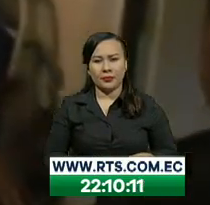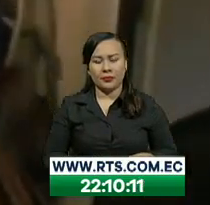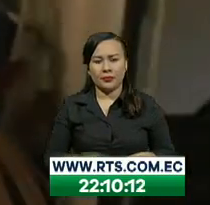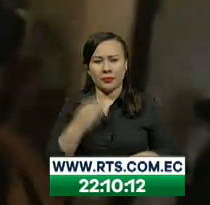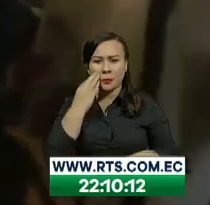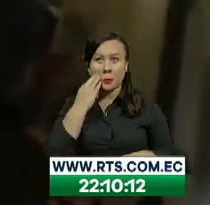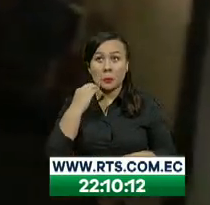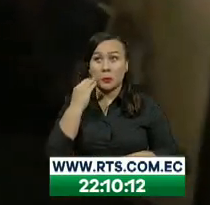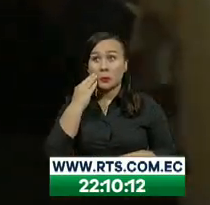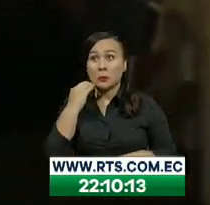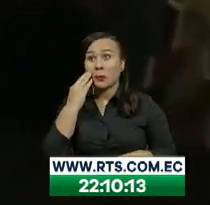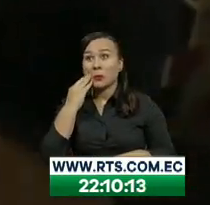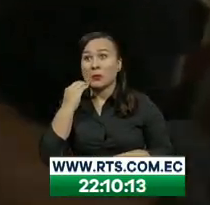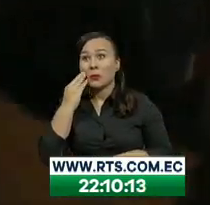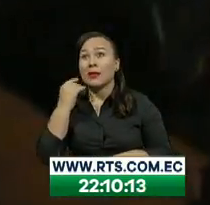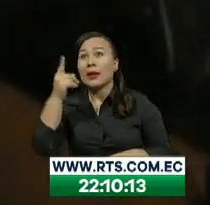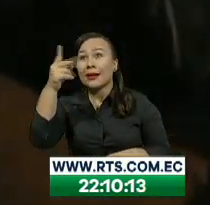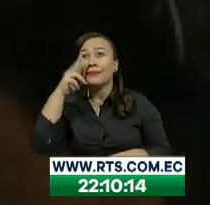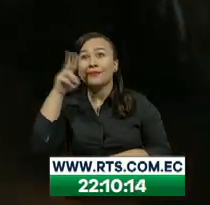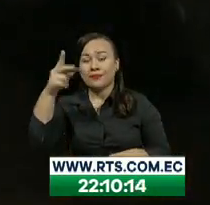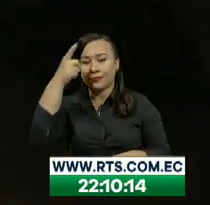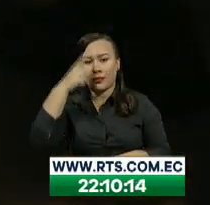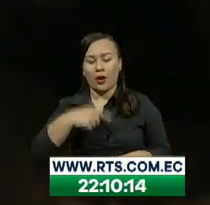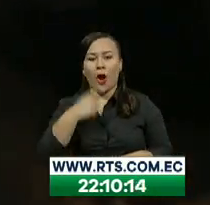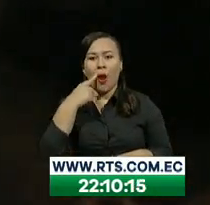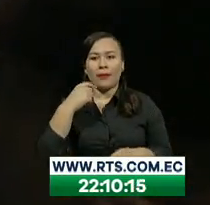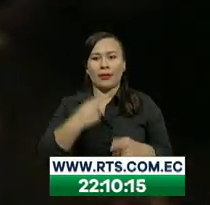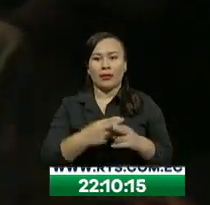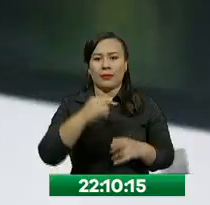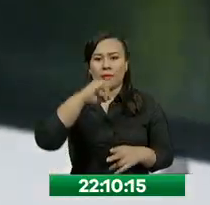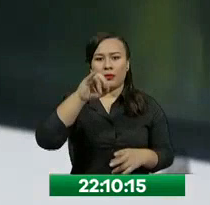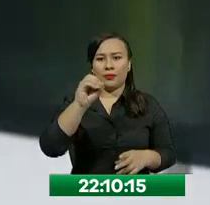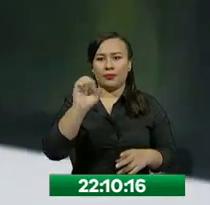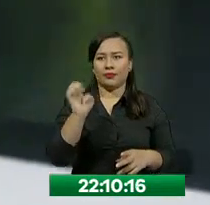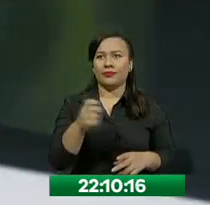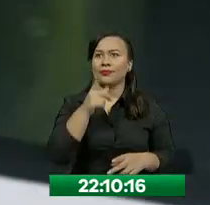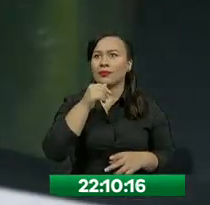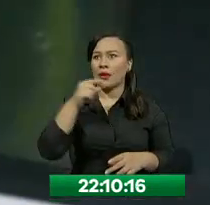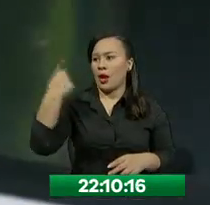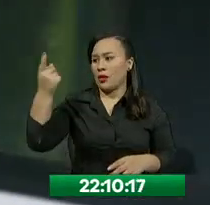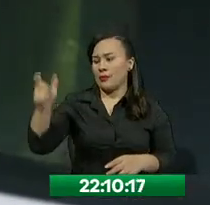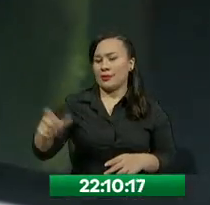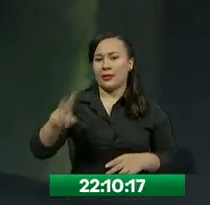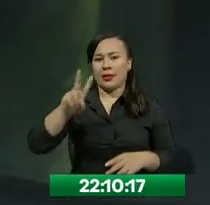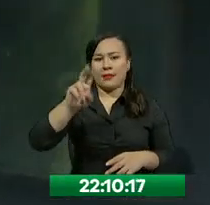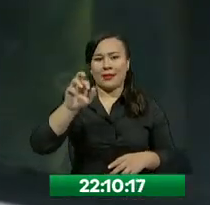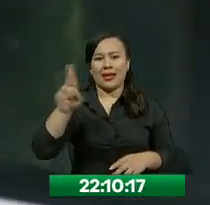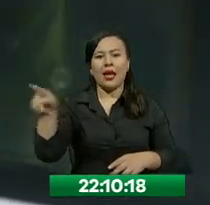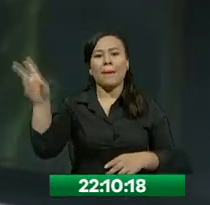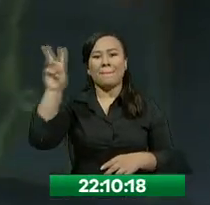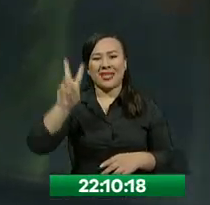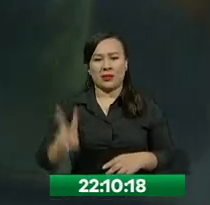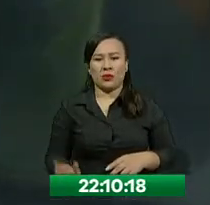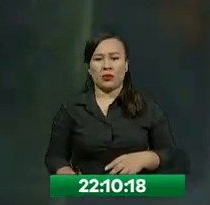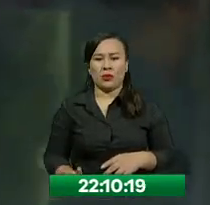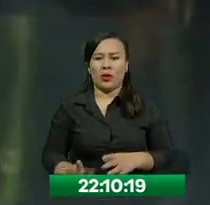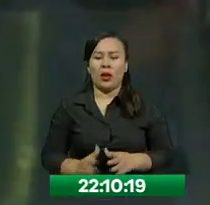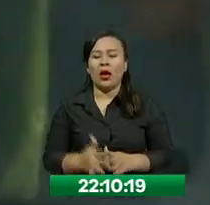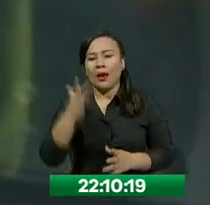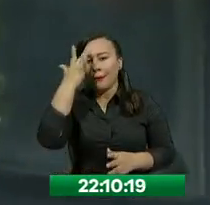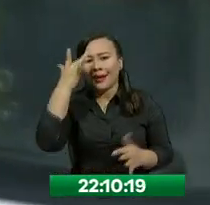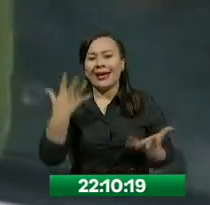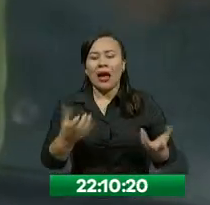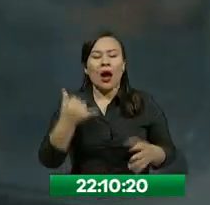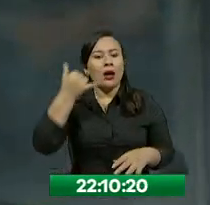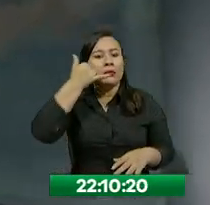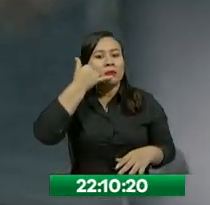En un confuso incidente, José Portilla, de 45 años, resultó herido. Fue agredido por David B., de nacionalidad venezolana, aparentemente por robarle el